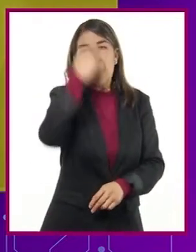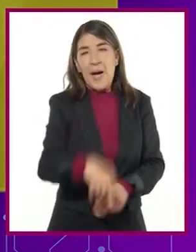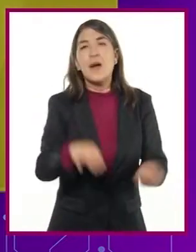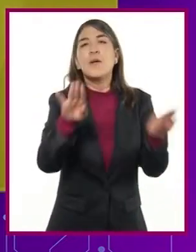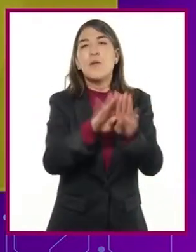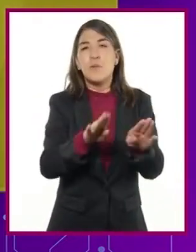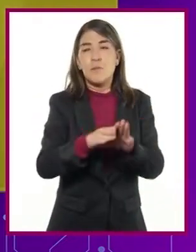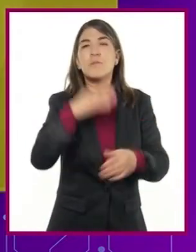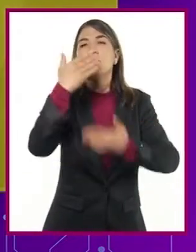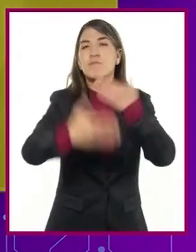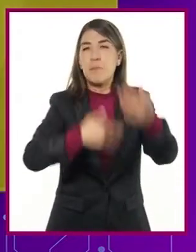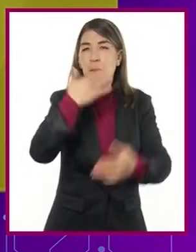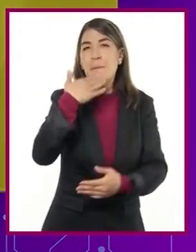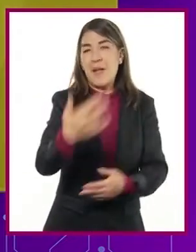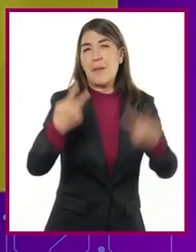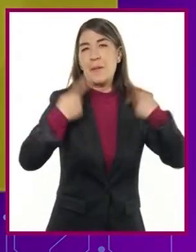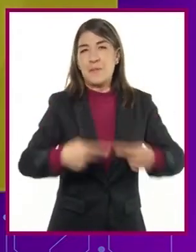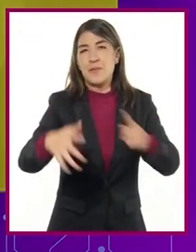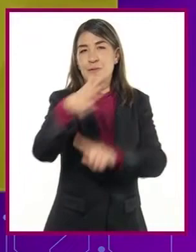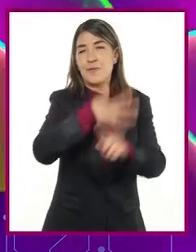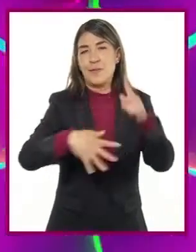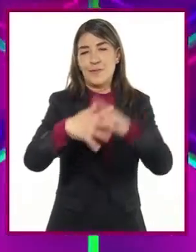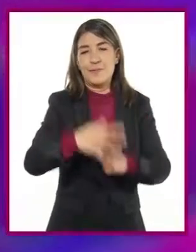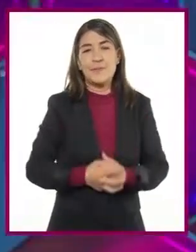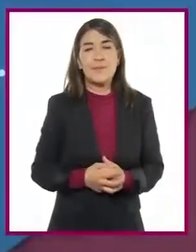una mejor sociedad.